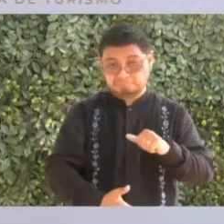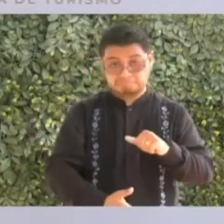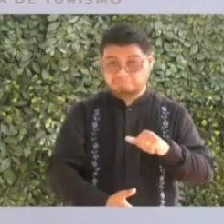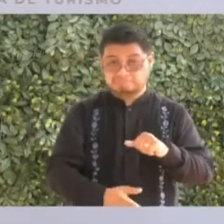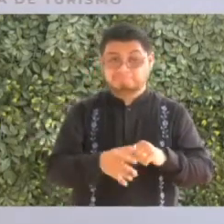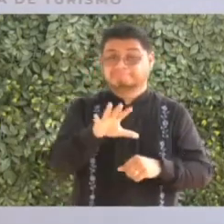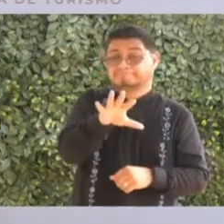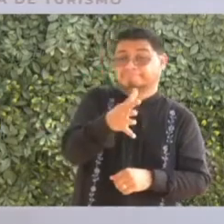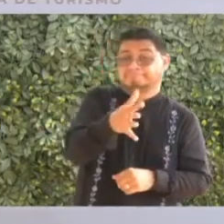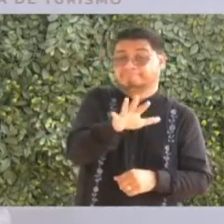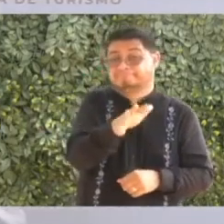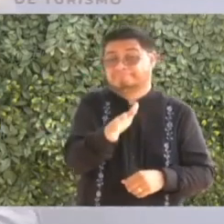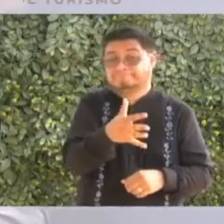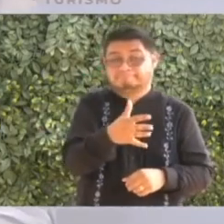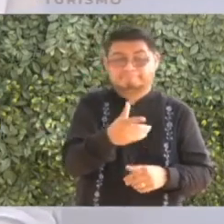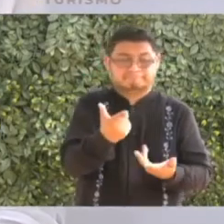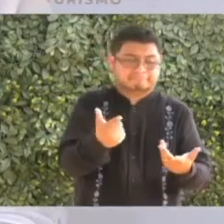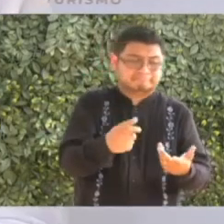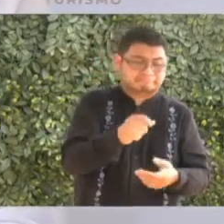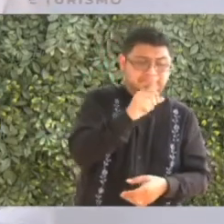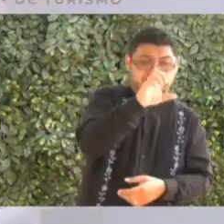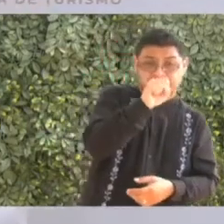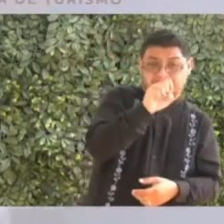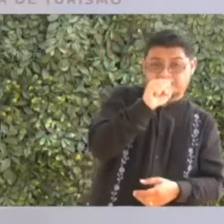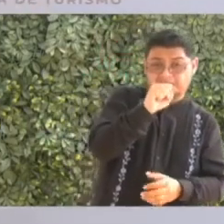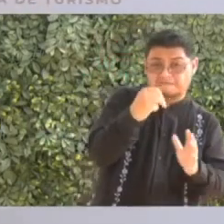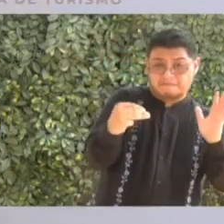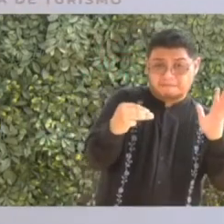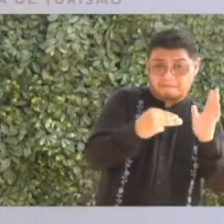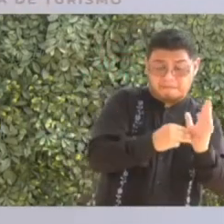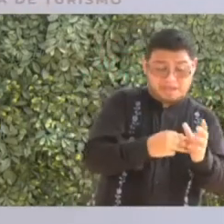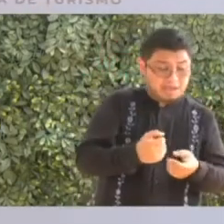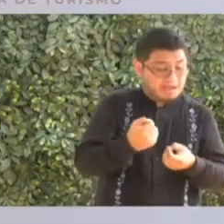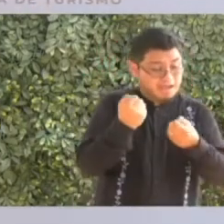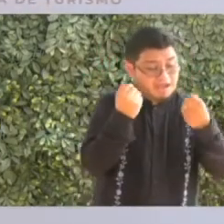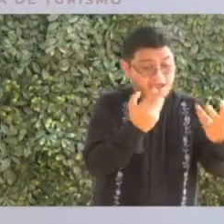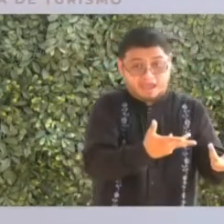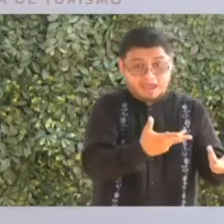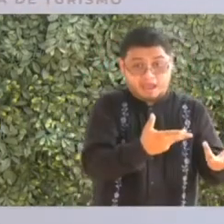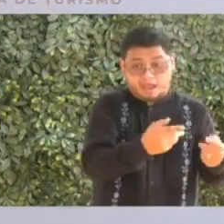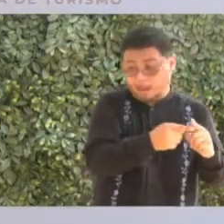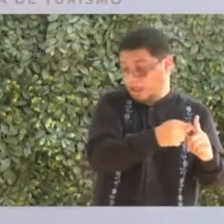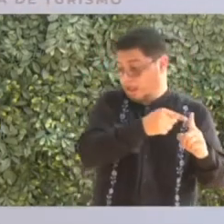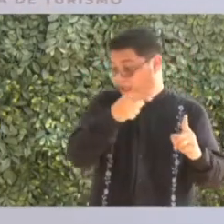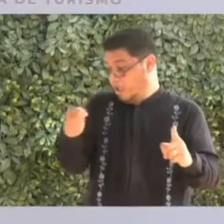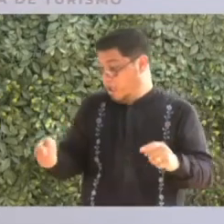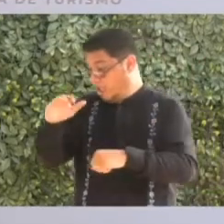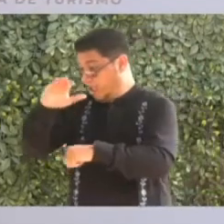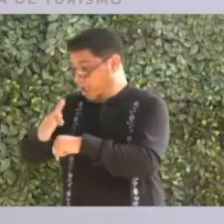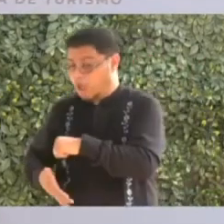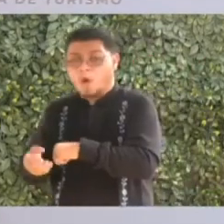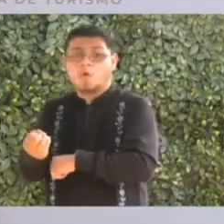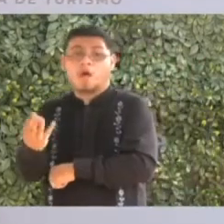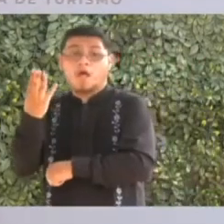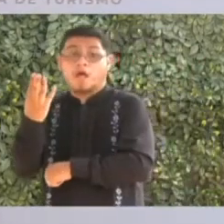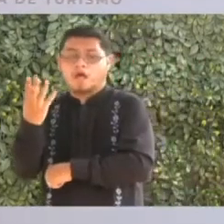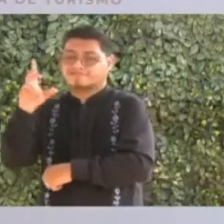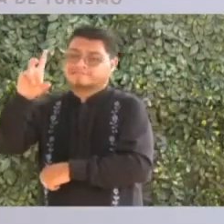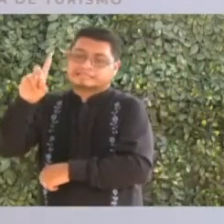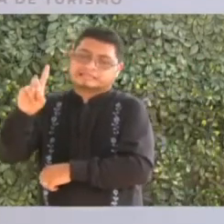llevamos ejercidos 60 mil y para terminarlo se requieren 30 mil